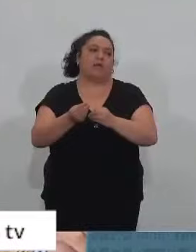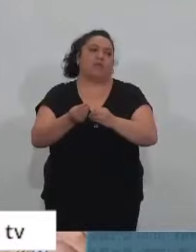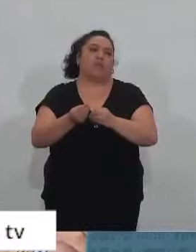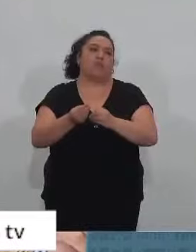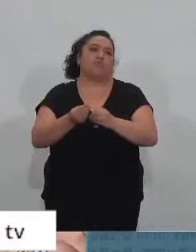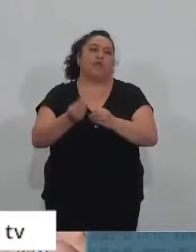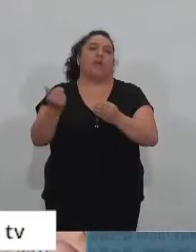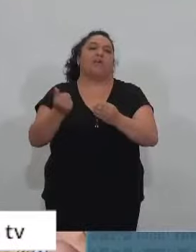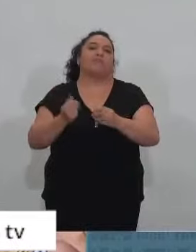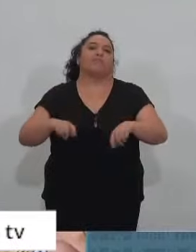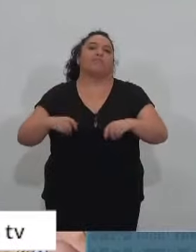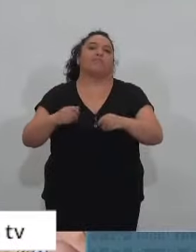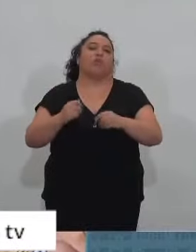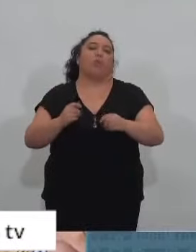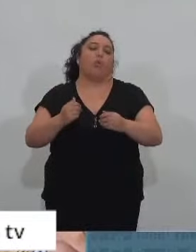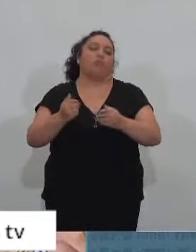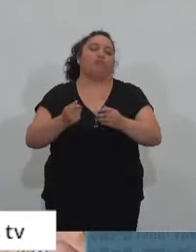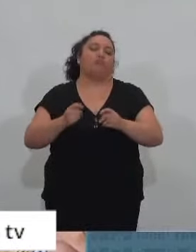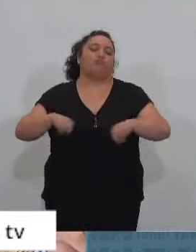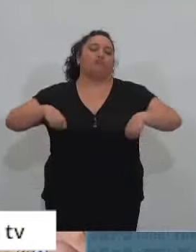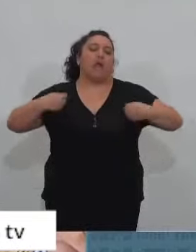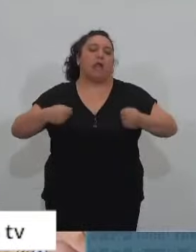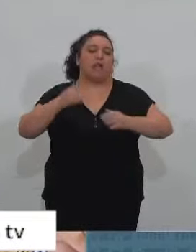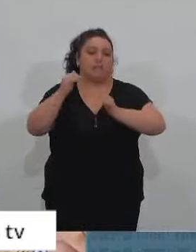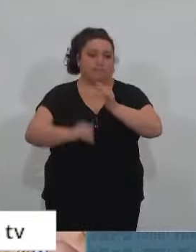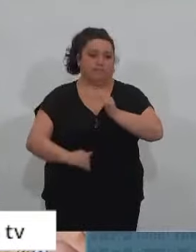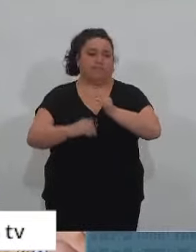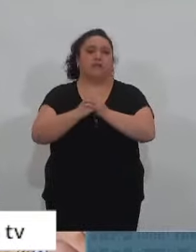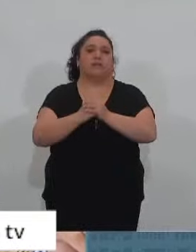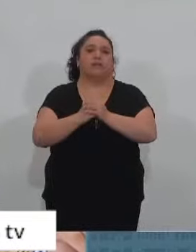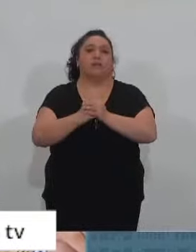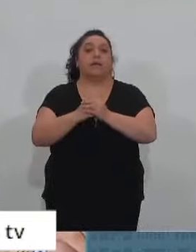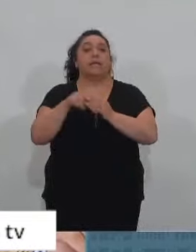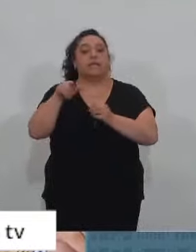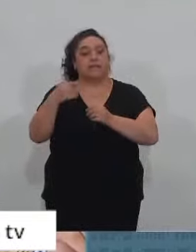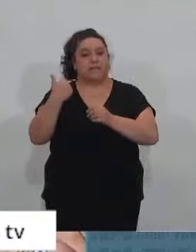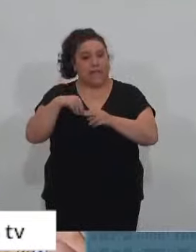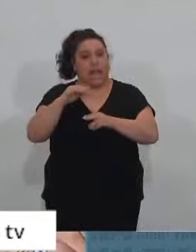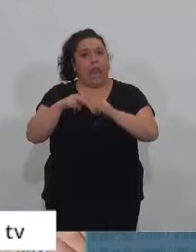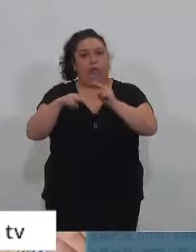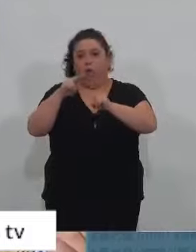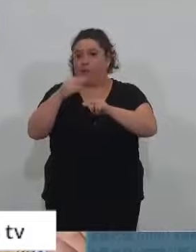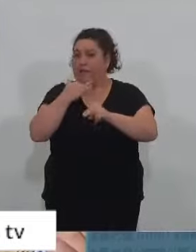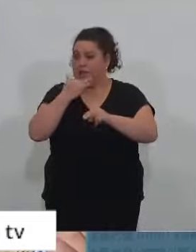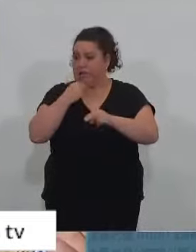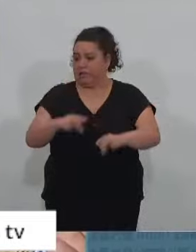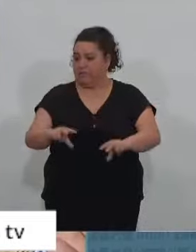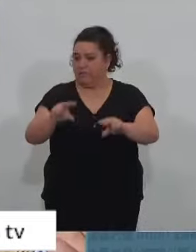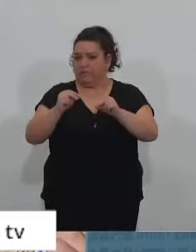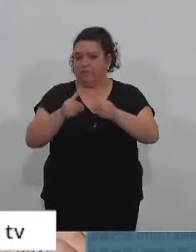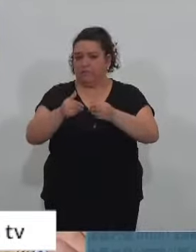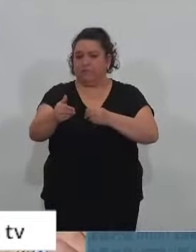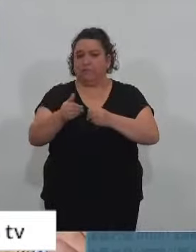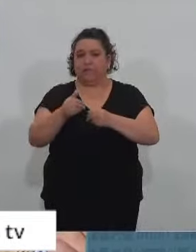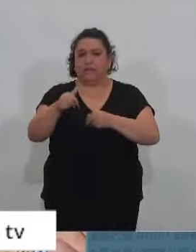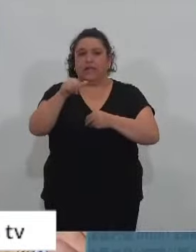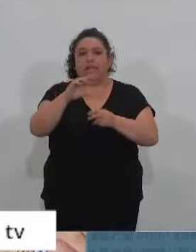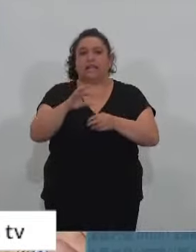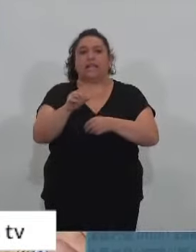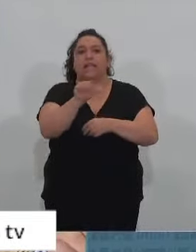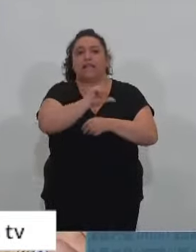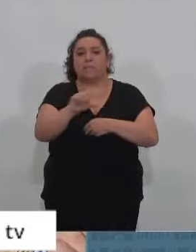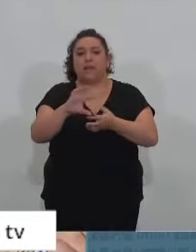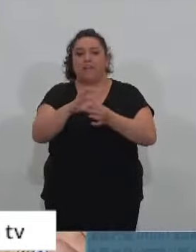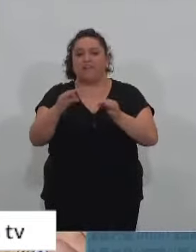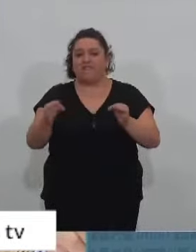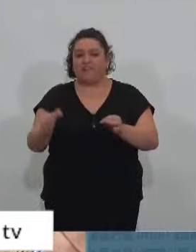obras, si le transmito que están prácticamente finalizadas, que de hecho en la semana de feria ya se queda el albergue disponible para el uso.